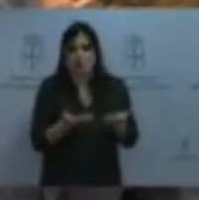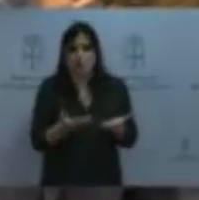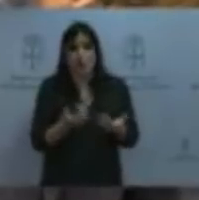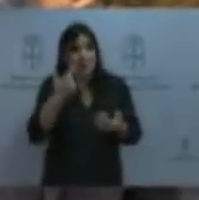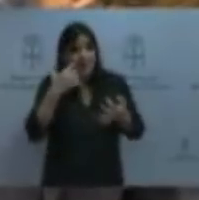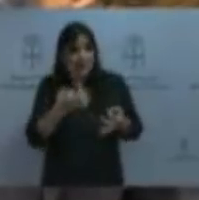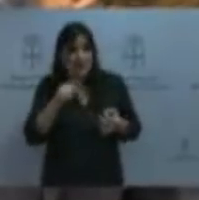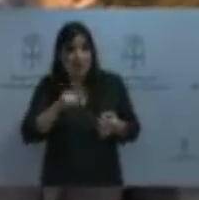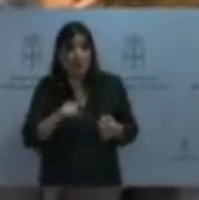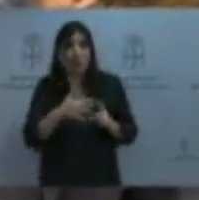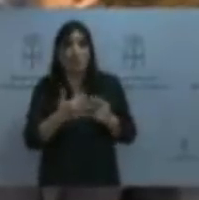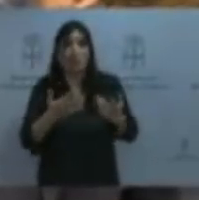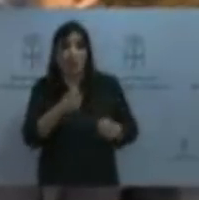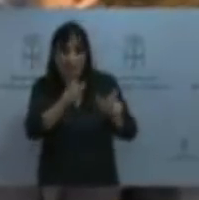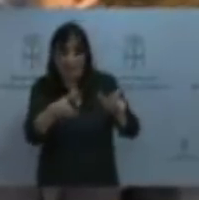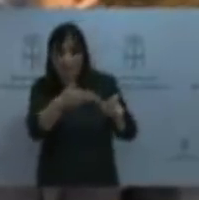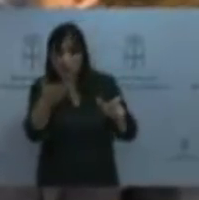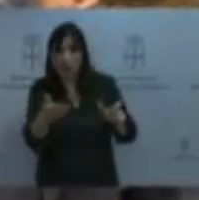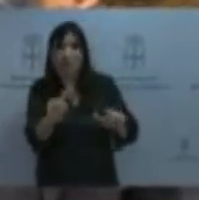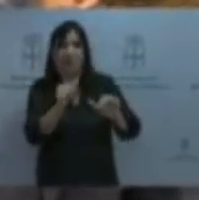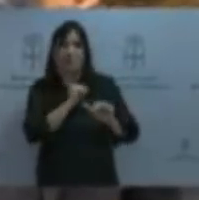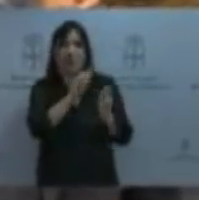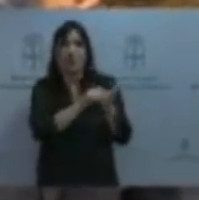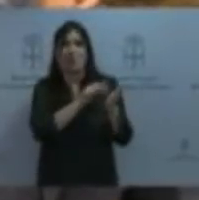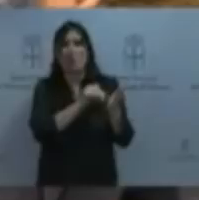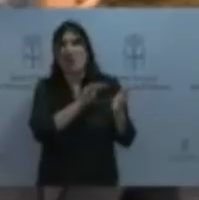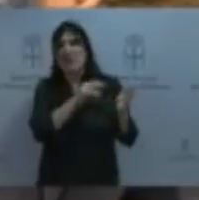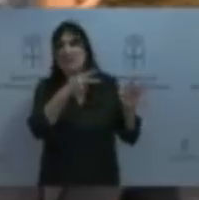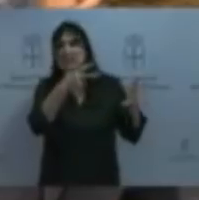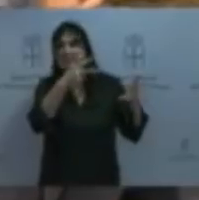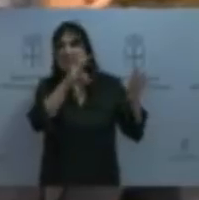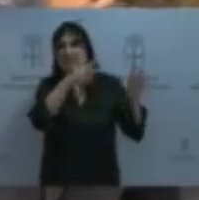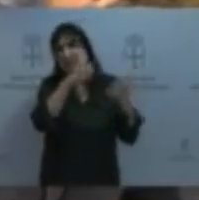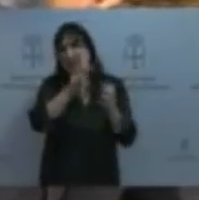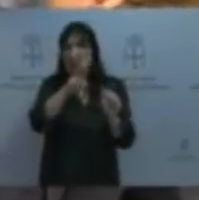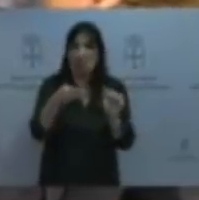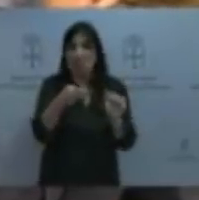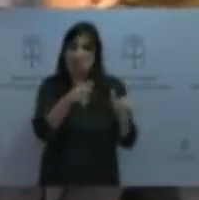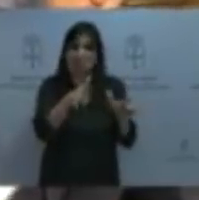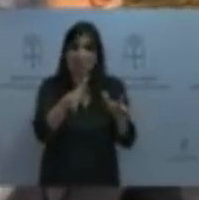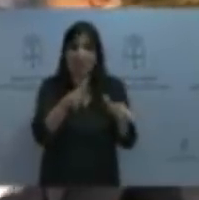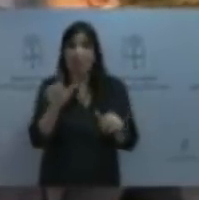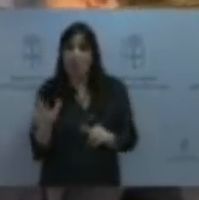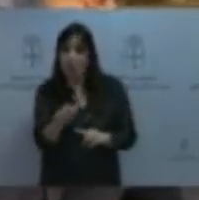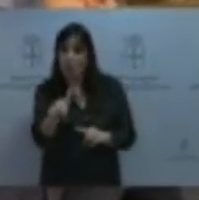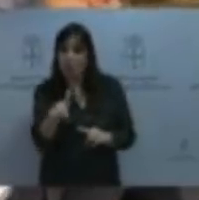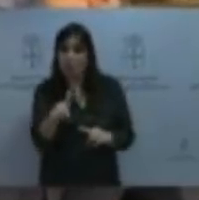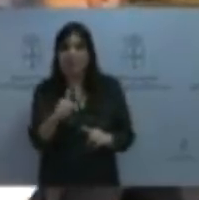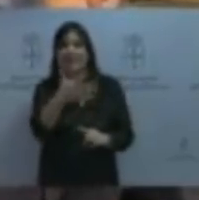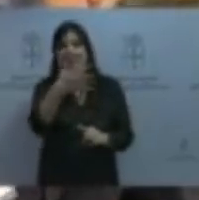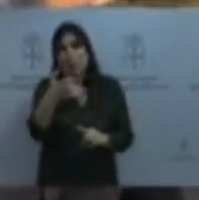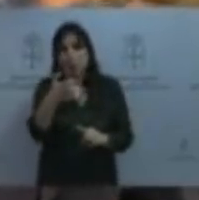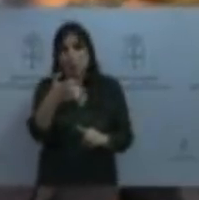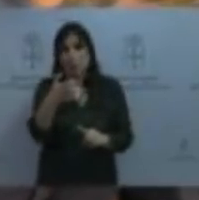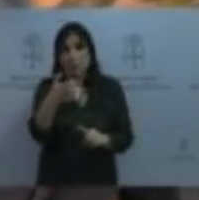subsidio por desempleo de apenas 700 euros, que en julio va a ser de 500 euros. Igual les podemos explicar cómo